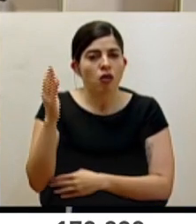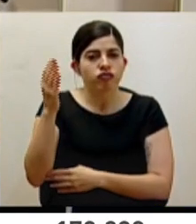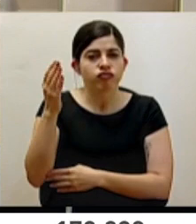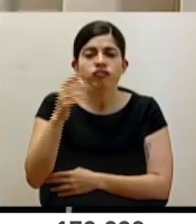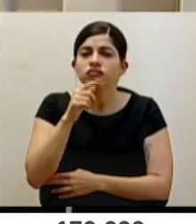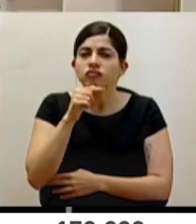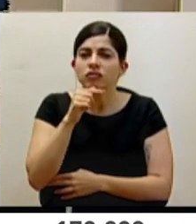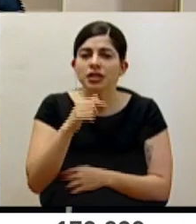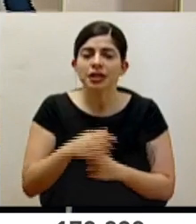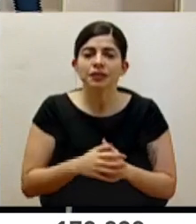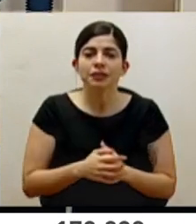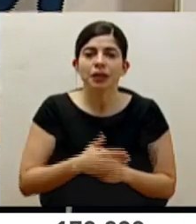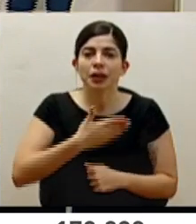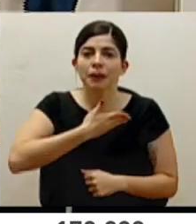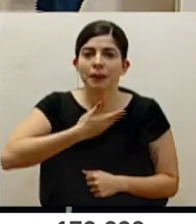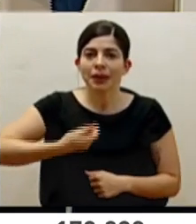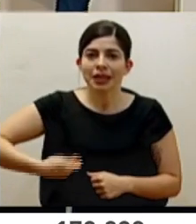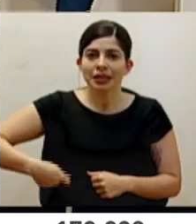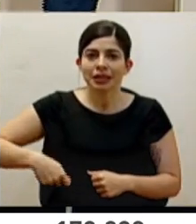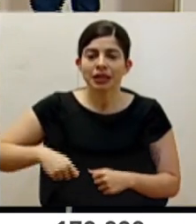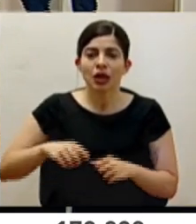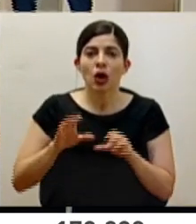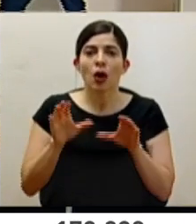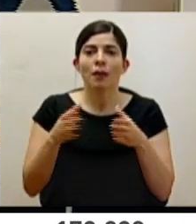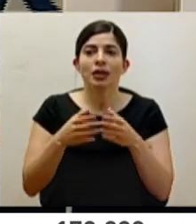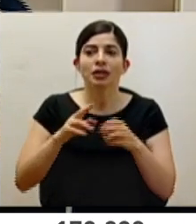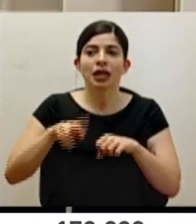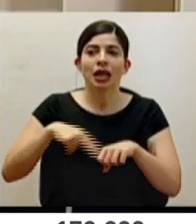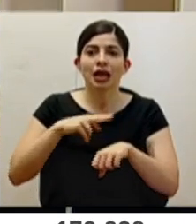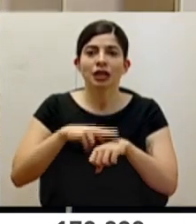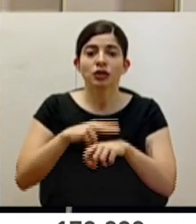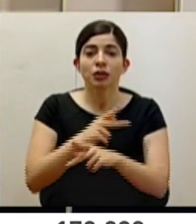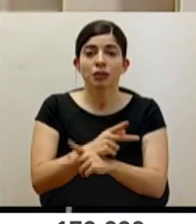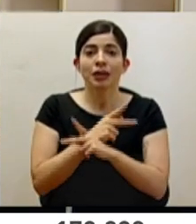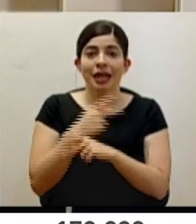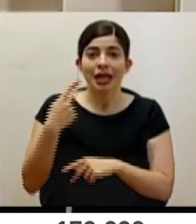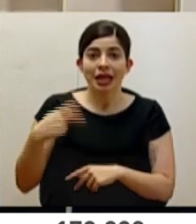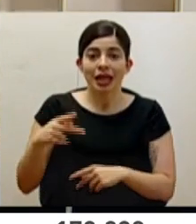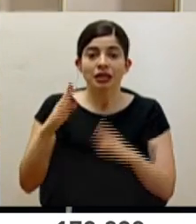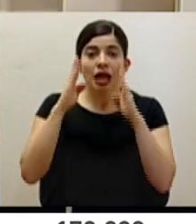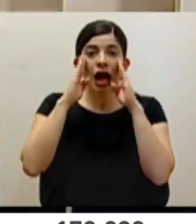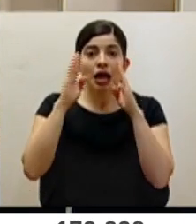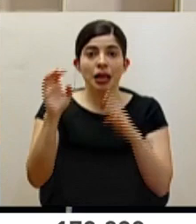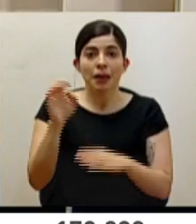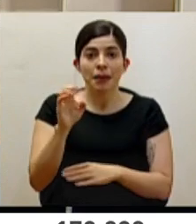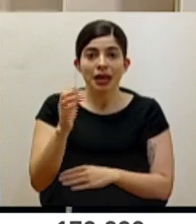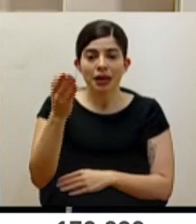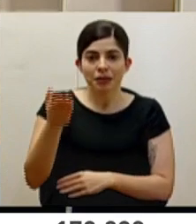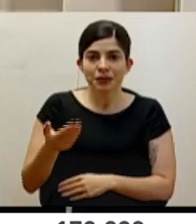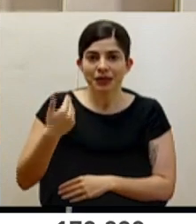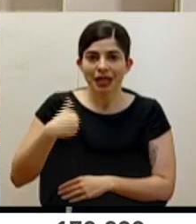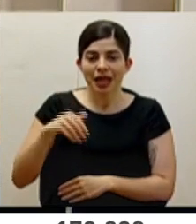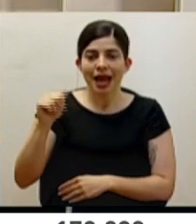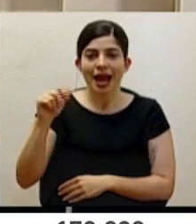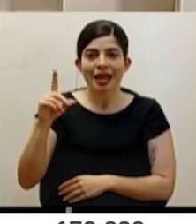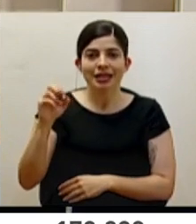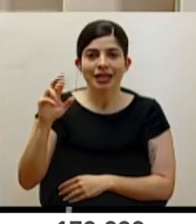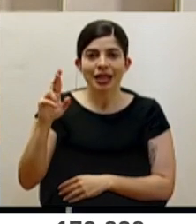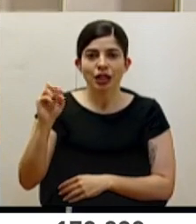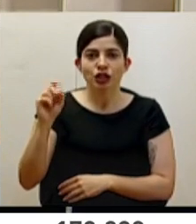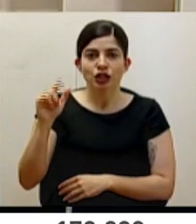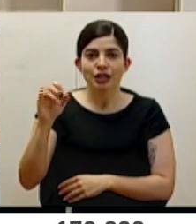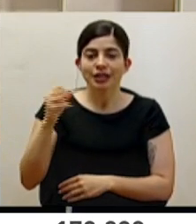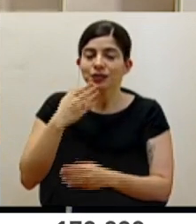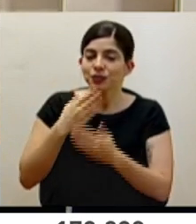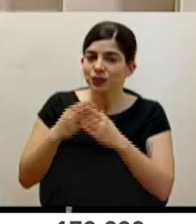continuación al presidente de la Comisión Nacional de Prevención de Riesgos y Atención de Emergencias, el señor Alexander Solís. Muy